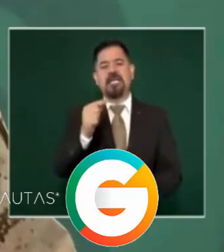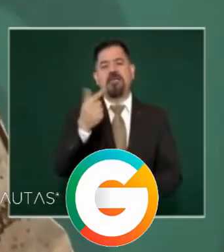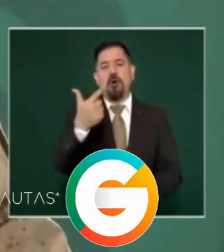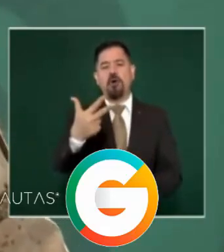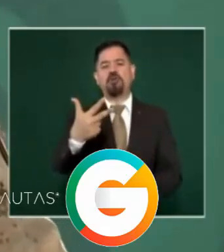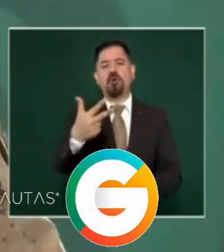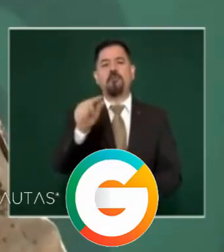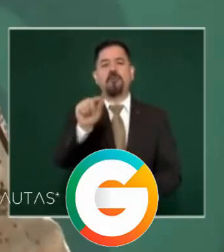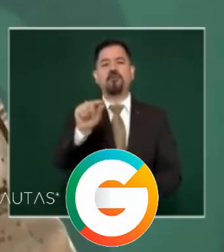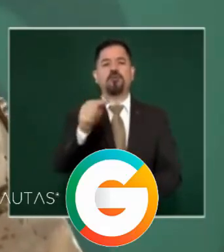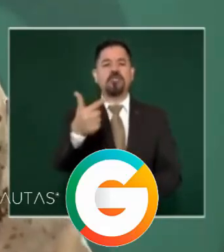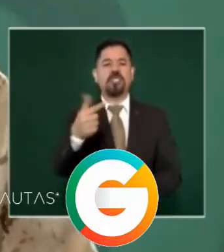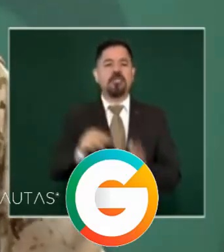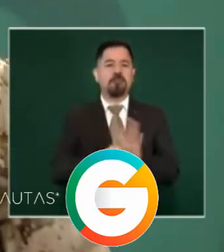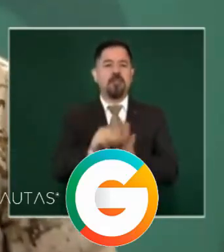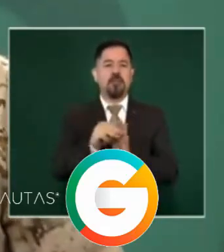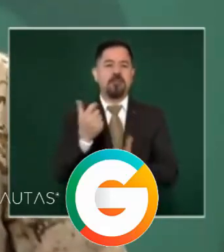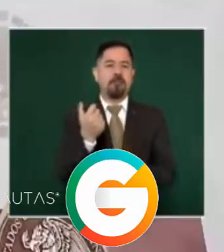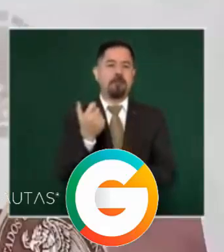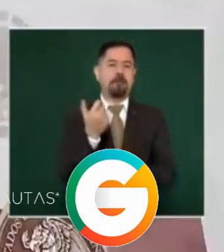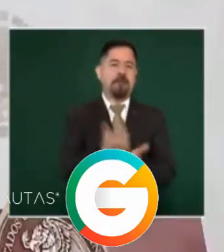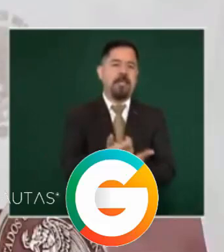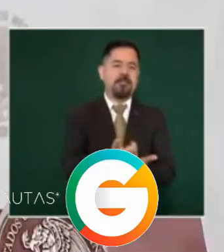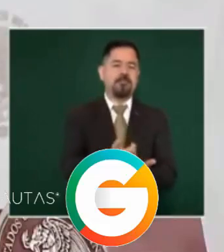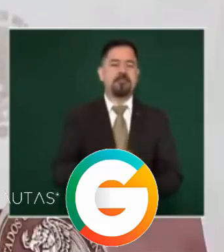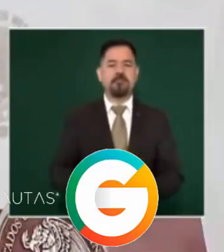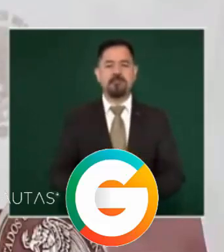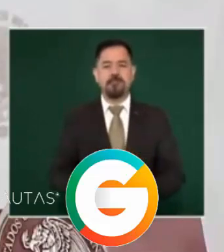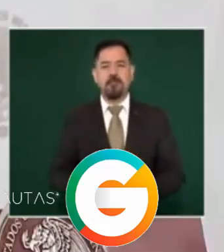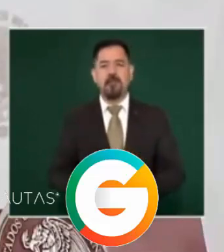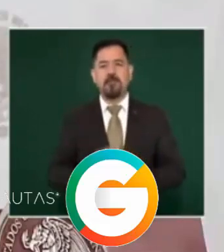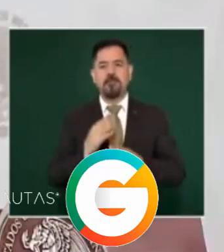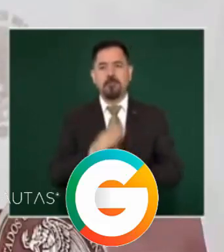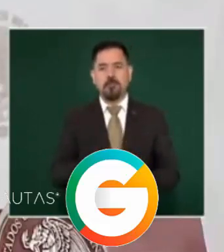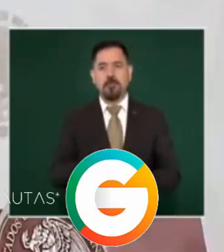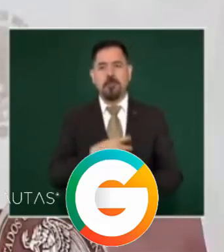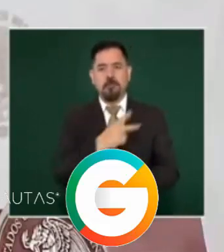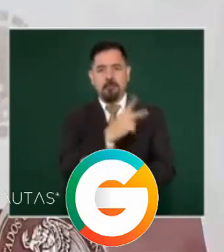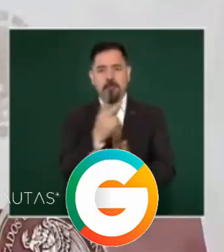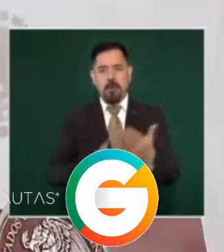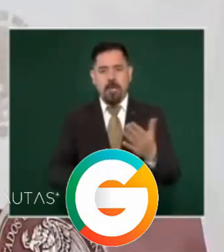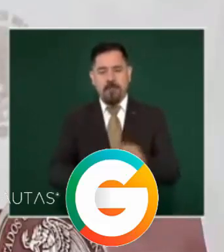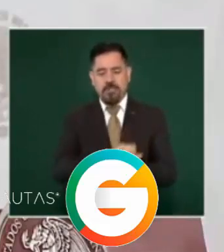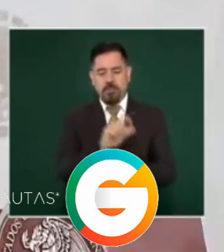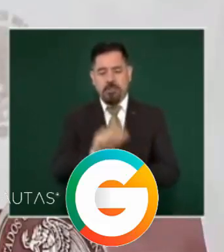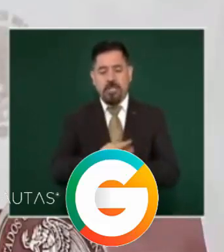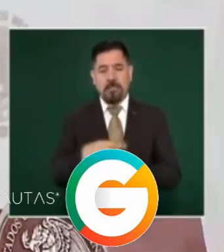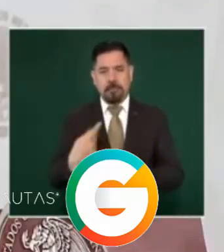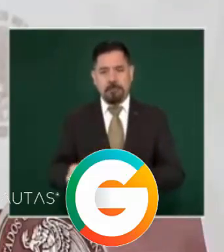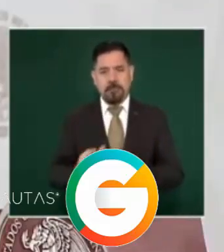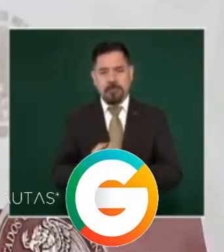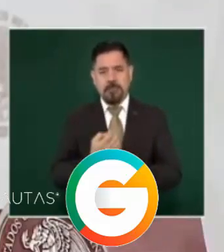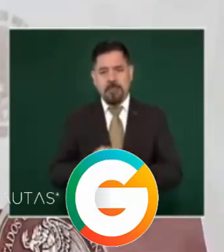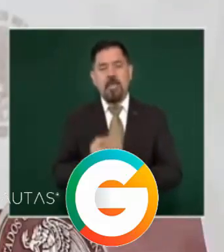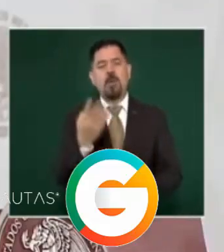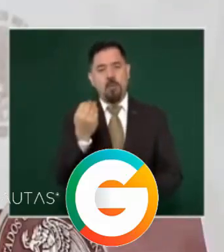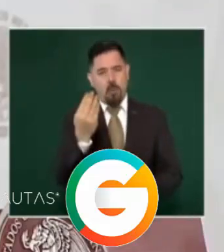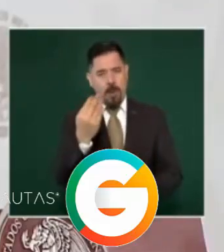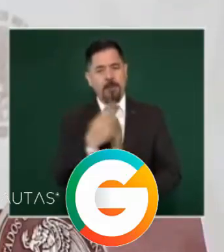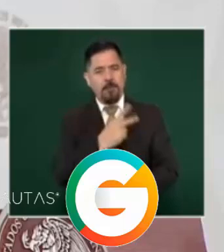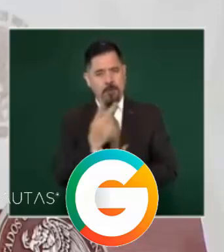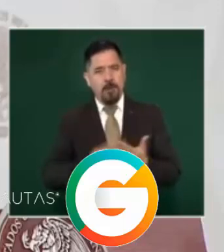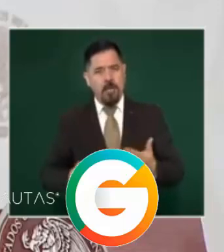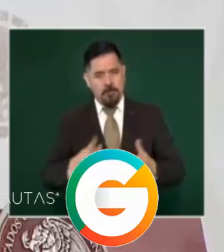2.078.7 millones de pesos. En cuanto a los programas sociales en el estado, 9 programas que